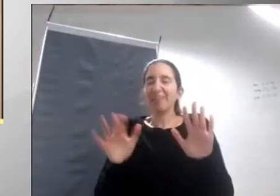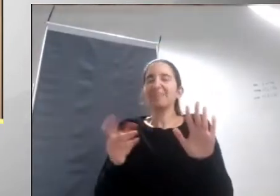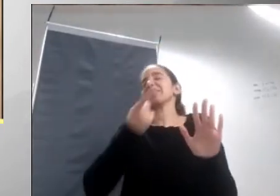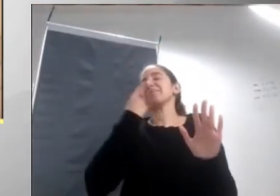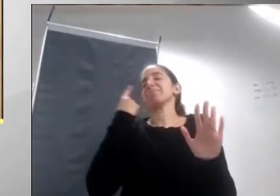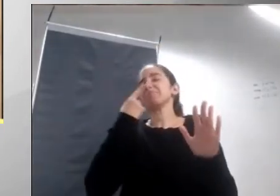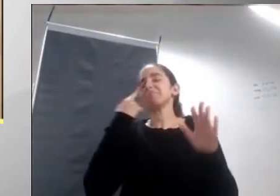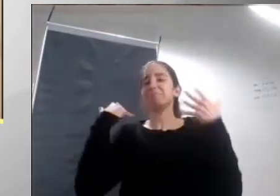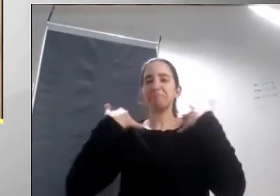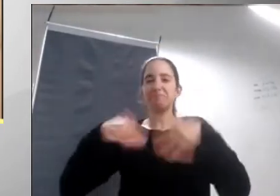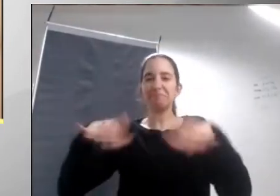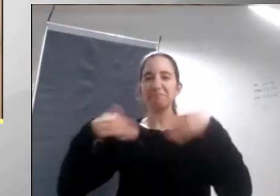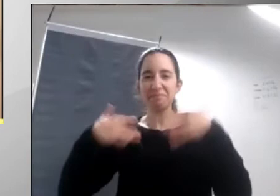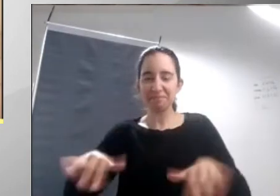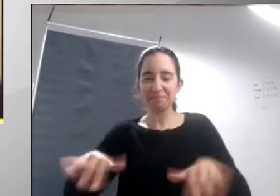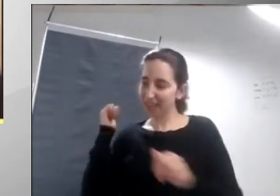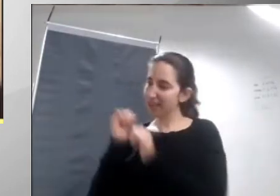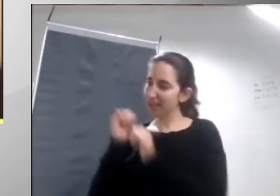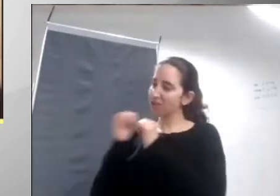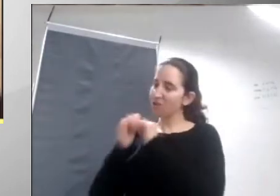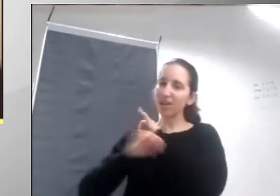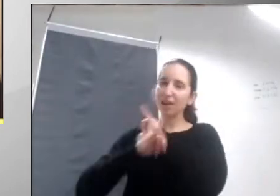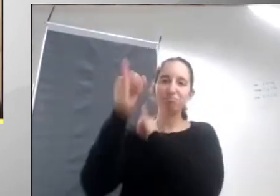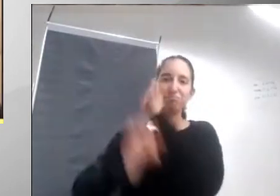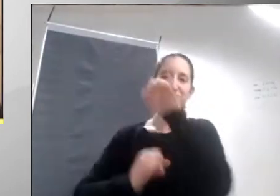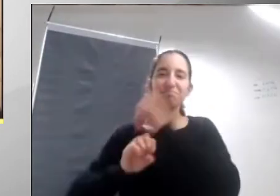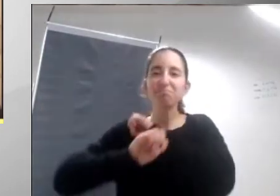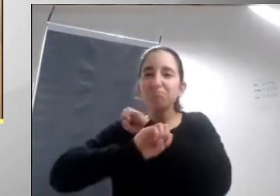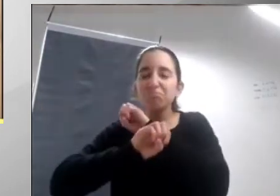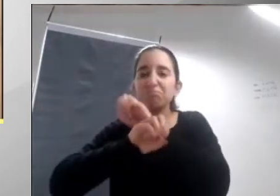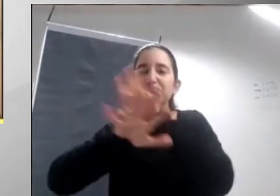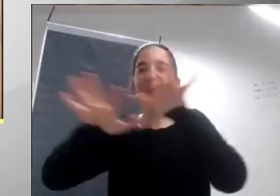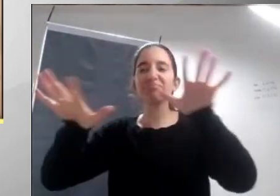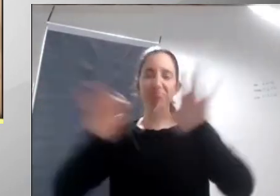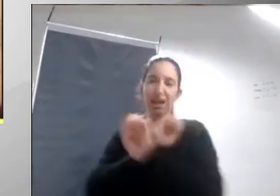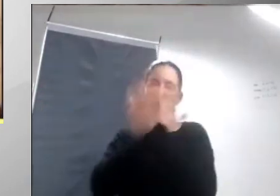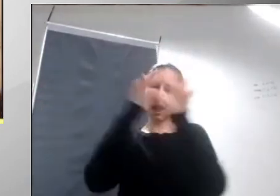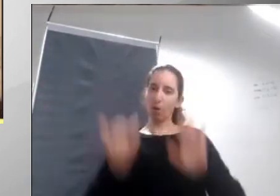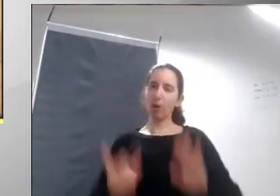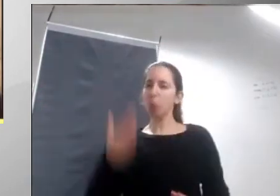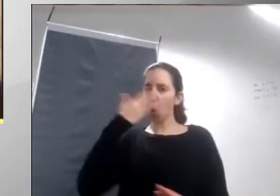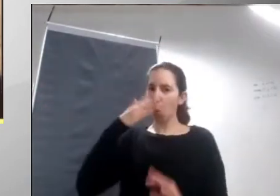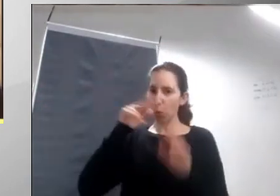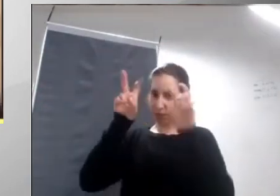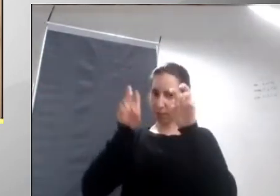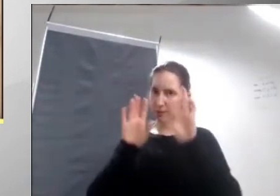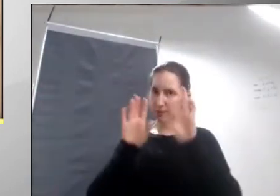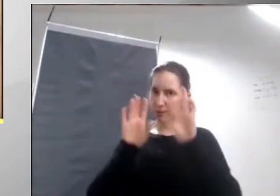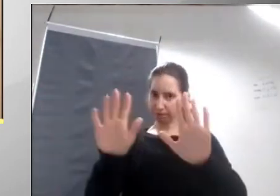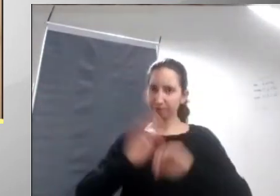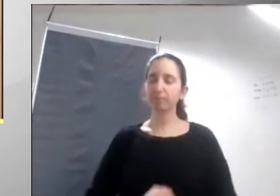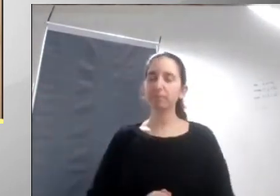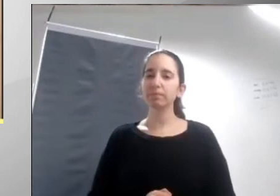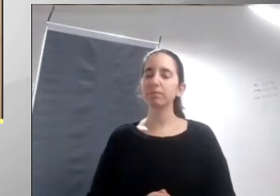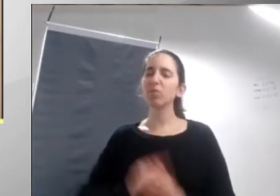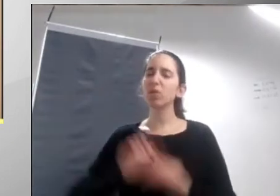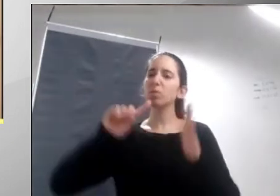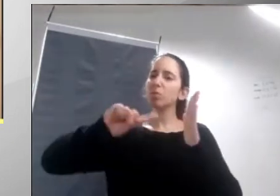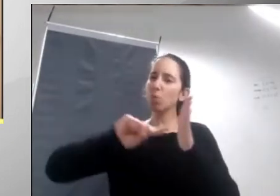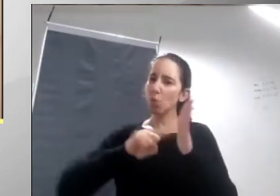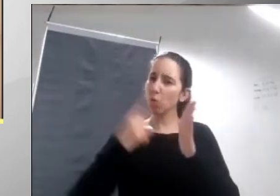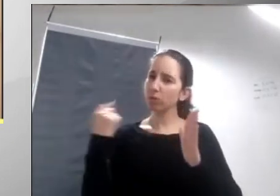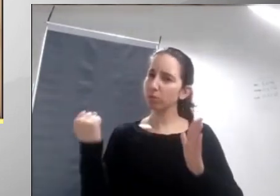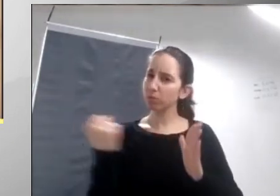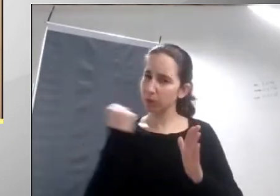lo transmito porque me da la impresión de que es muy claro ese ejemplo. Por último, quiero decir que de pronto esto